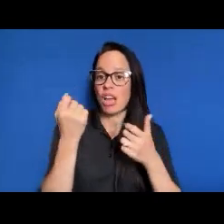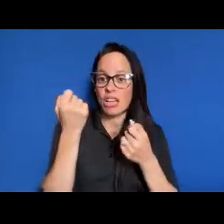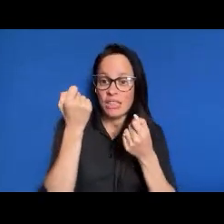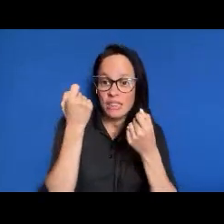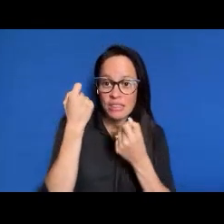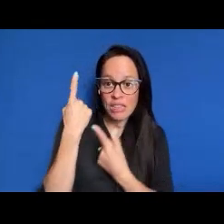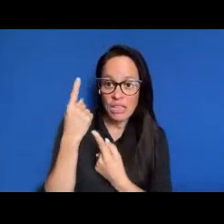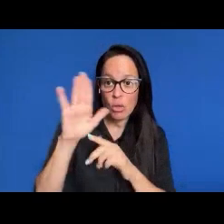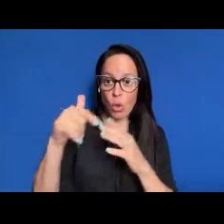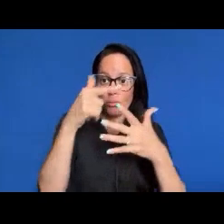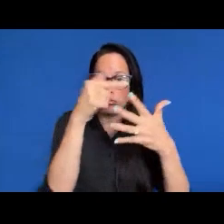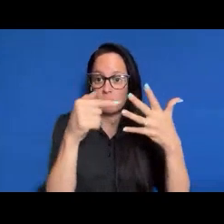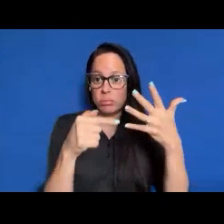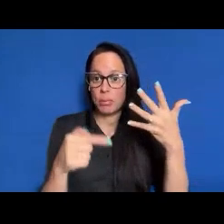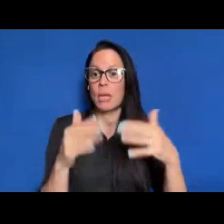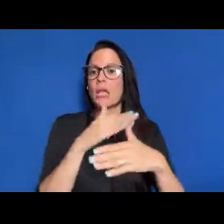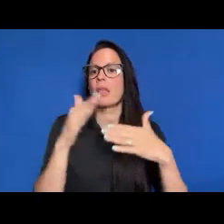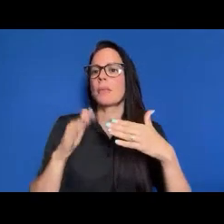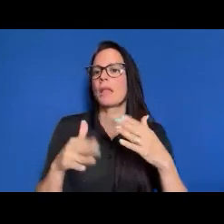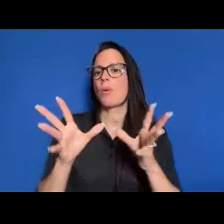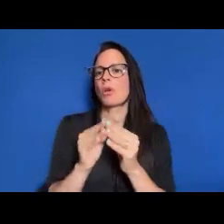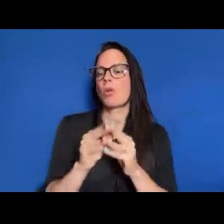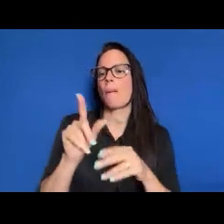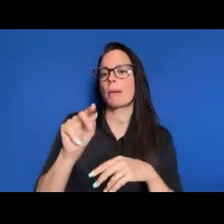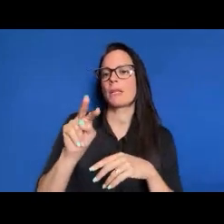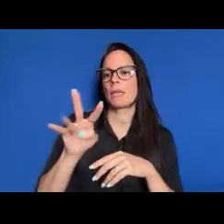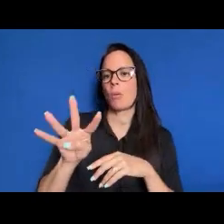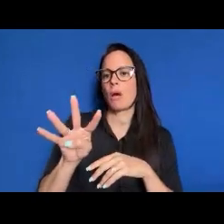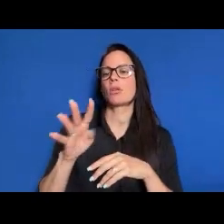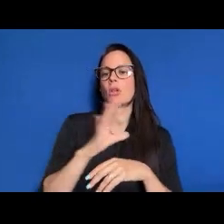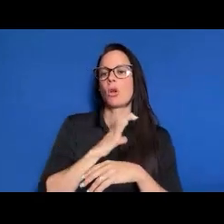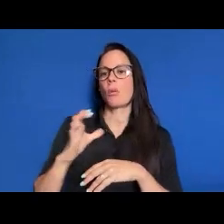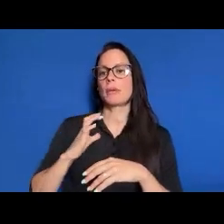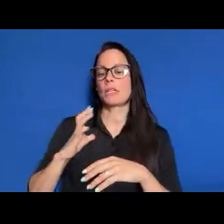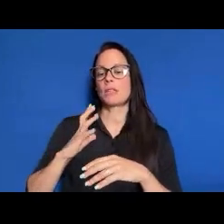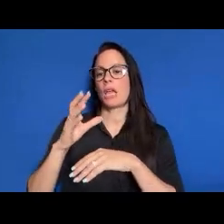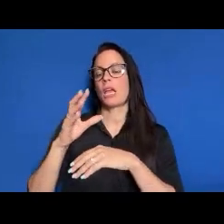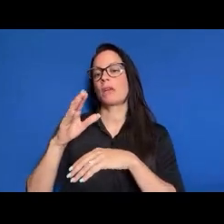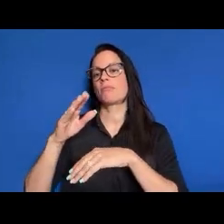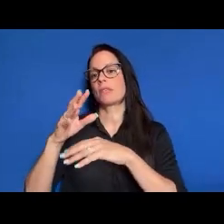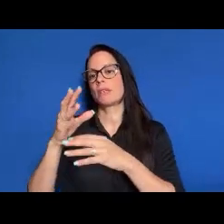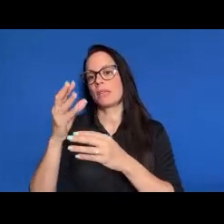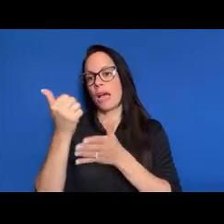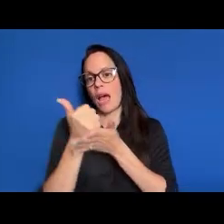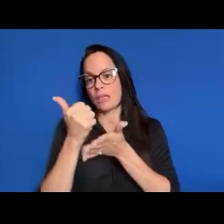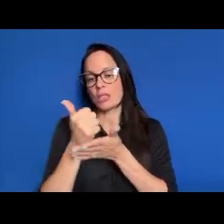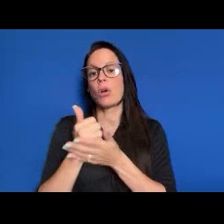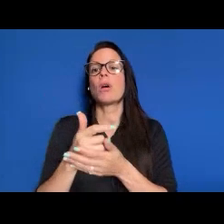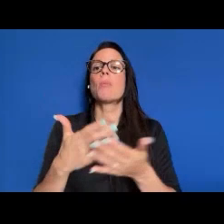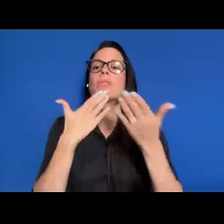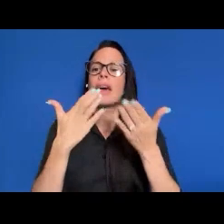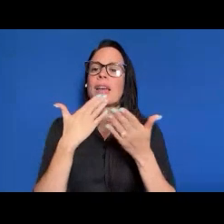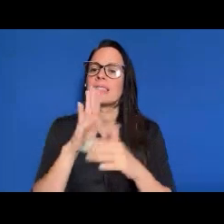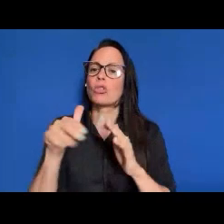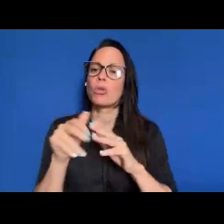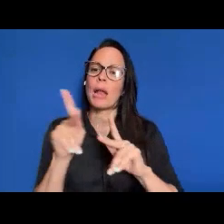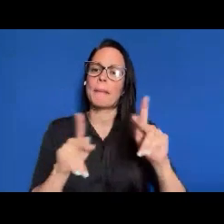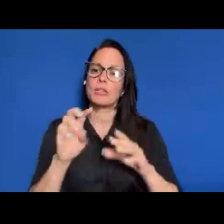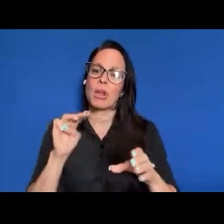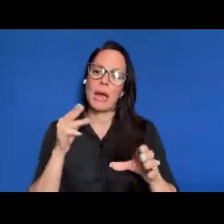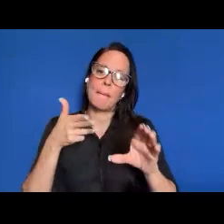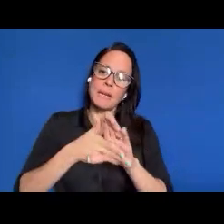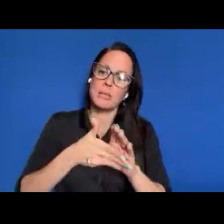la segunda reunión de trabajo 2024 del comité asesor. A cada miembro le agradecemos por su tiempo y participación. Le recordamos al público que